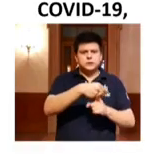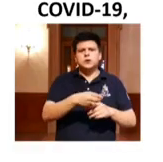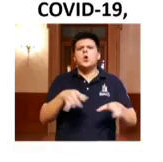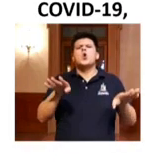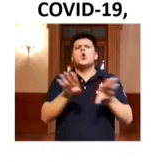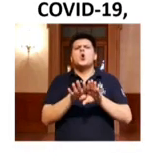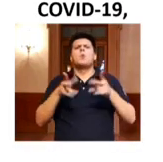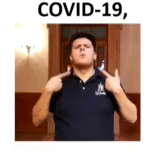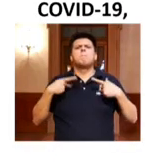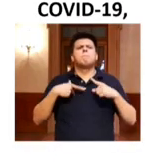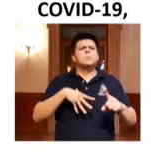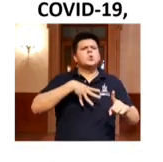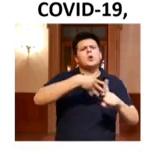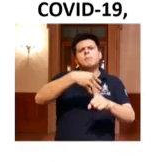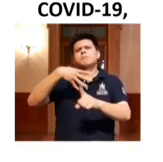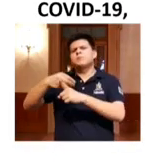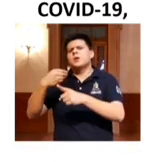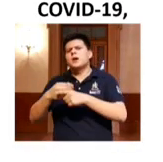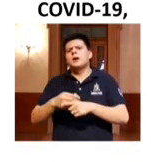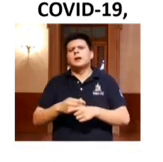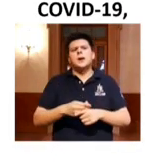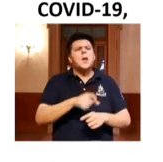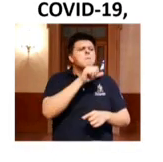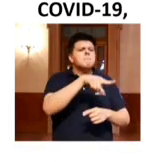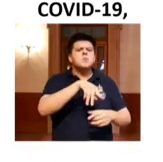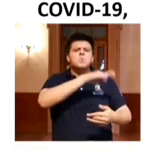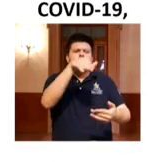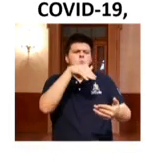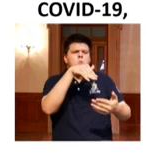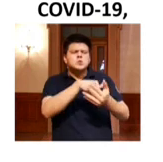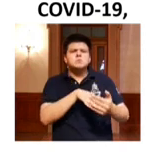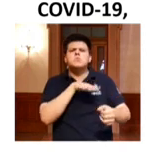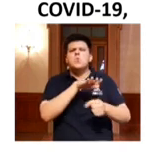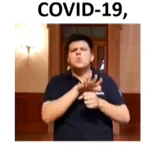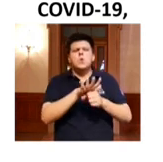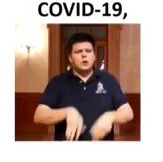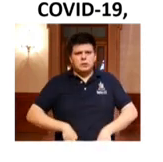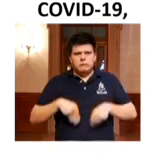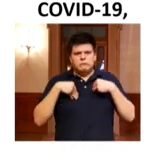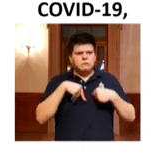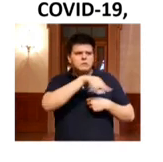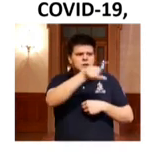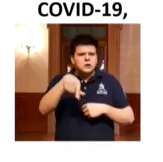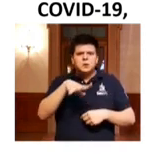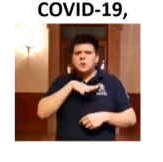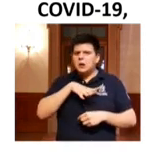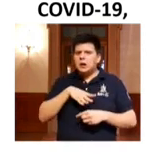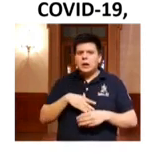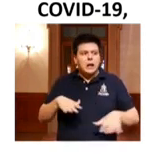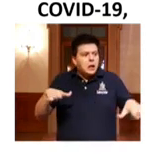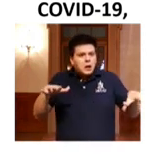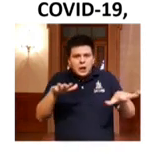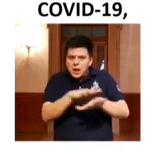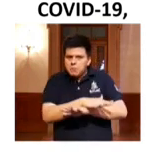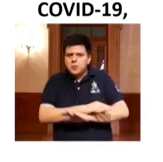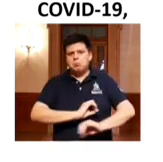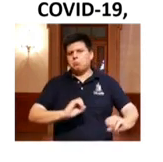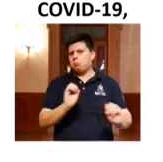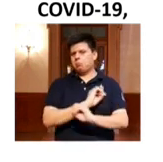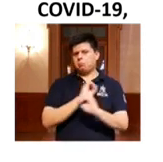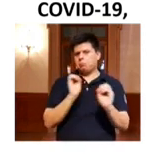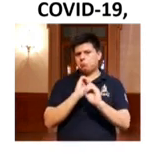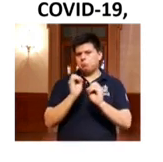infectadas con COVID-19 de acuerdo a su lugar de residencia no muestra mucho cambio, sigue